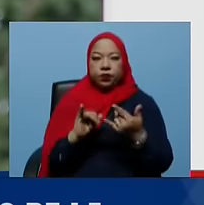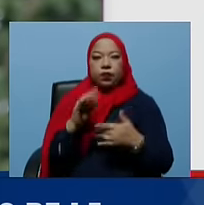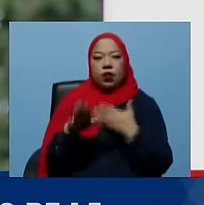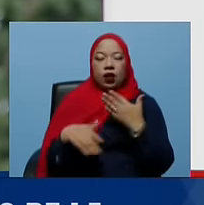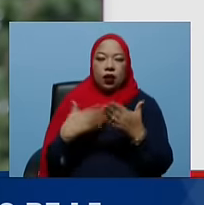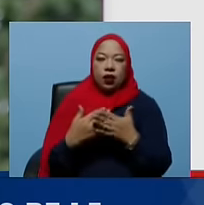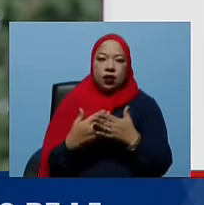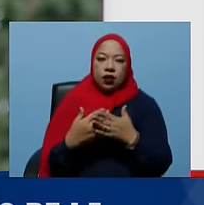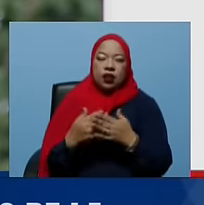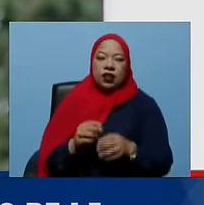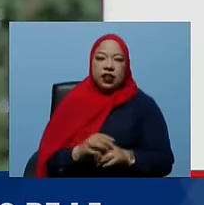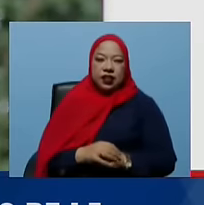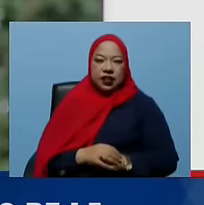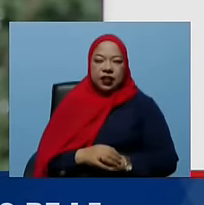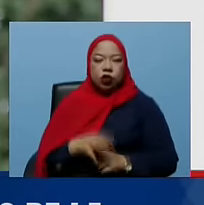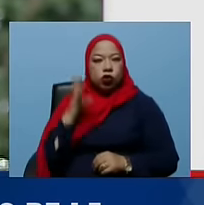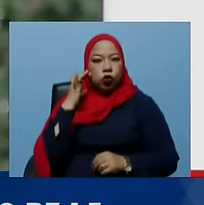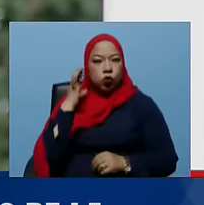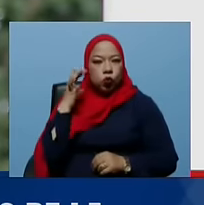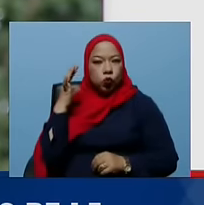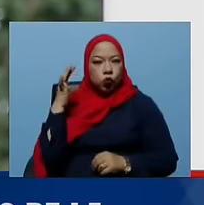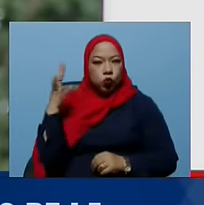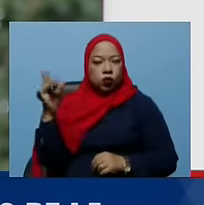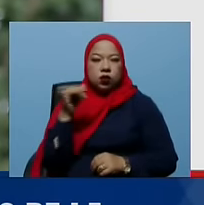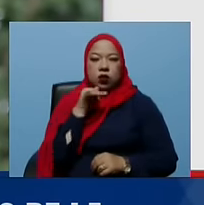levanté soñando